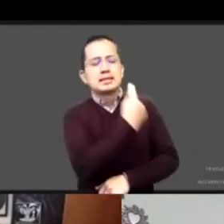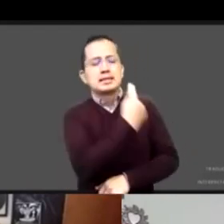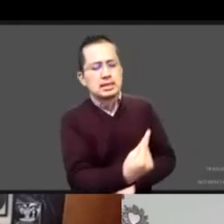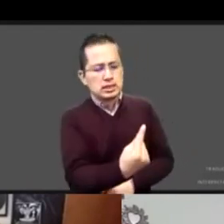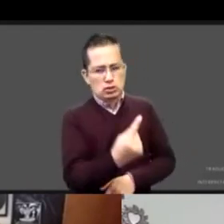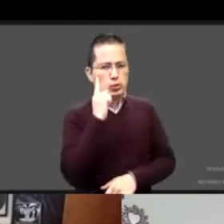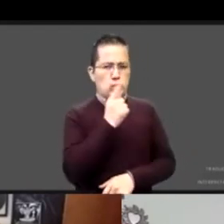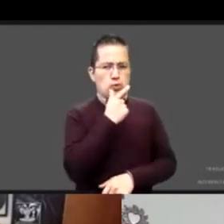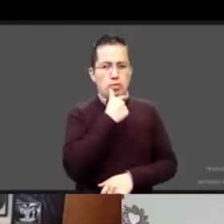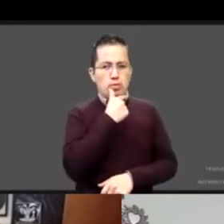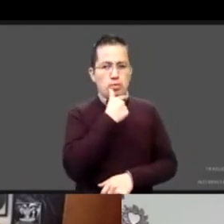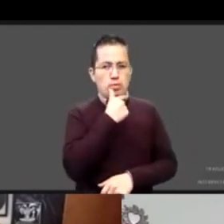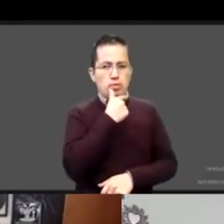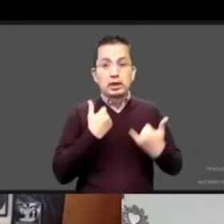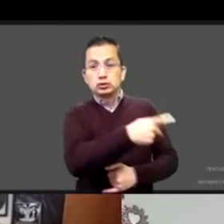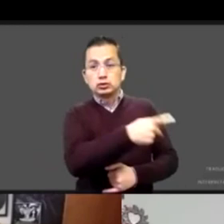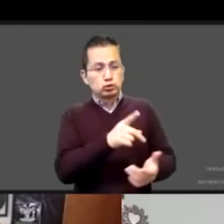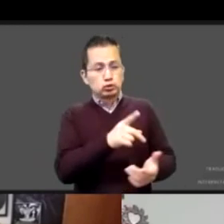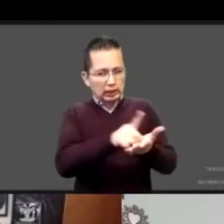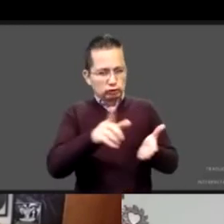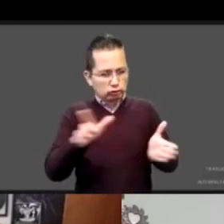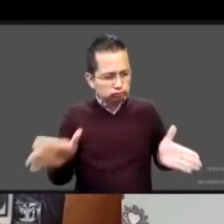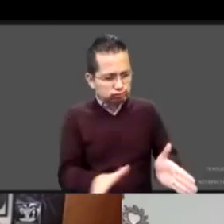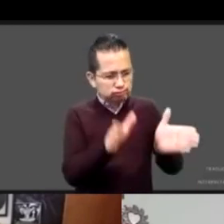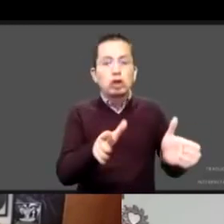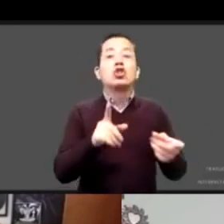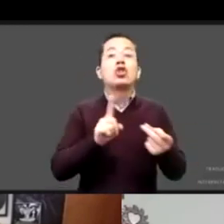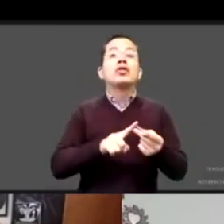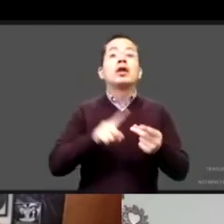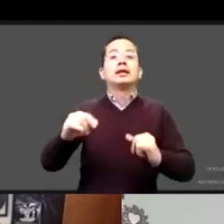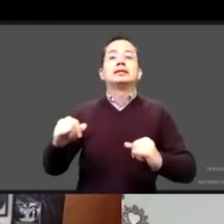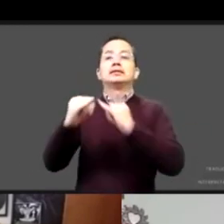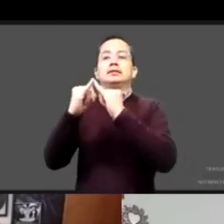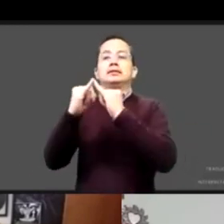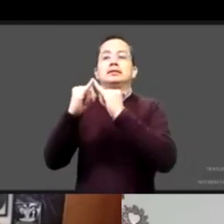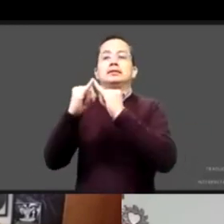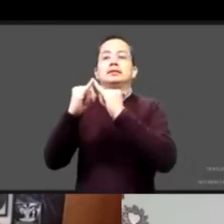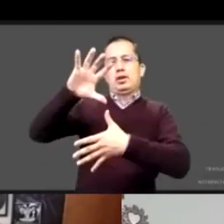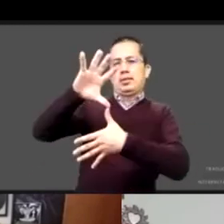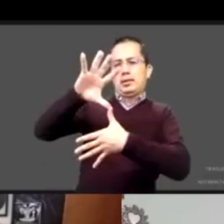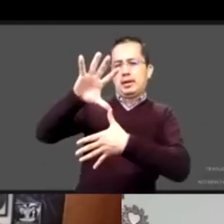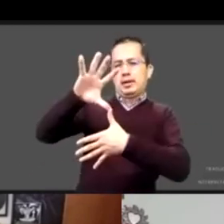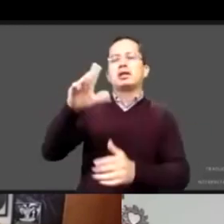Adolescentes del Instituto Interamericano del Niño, la Niña y el Adolescente de la OEA,